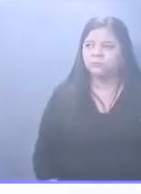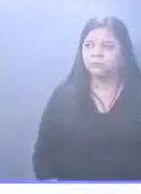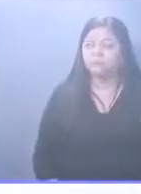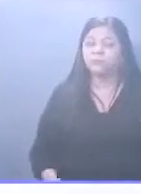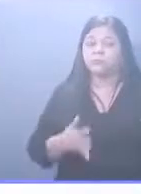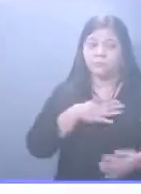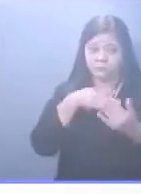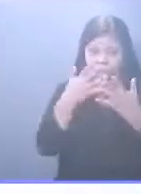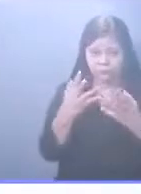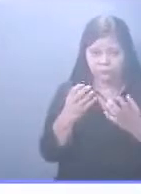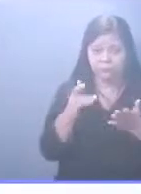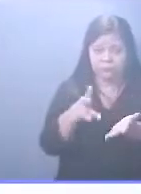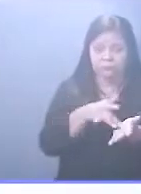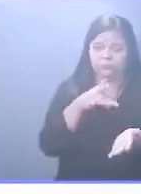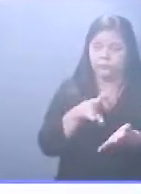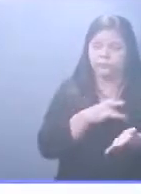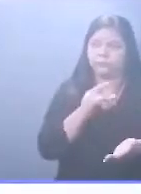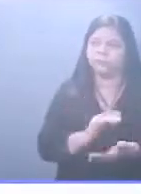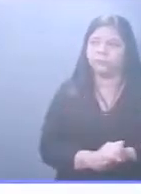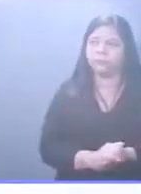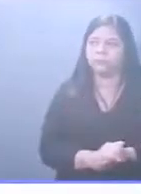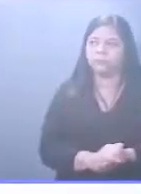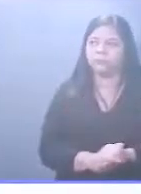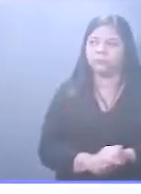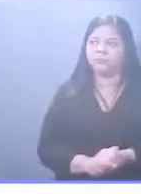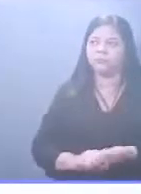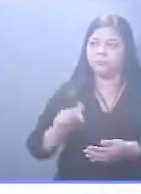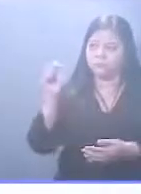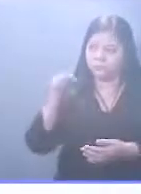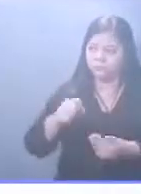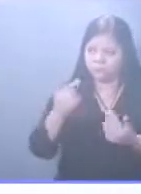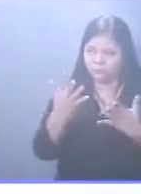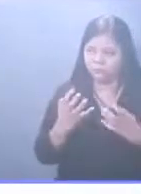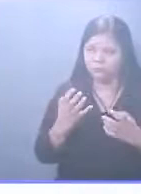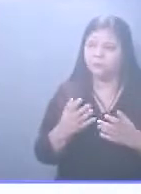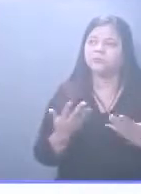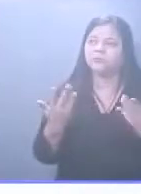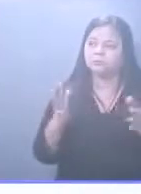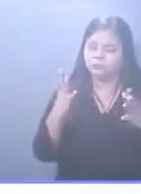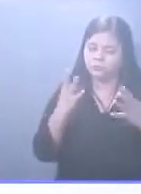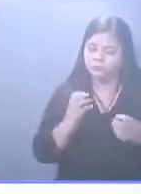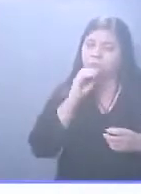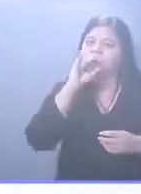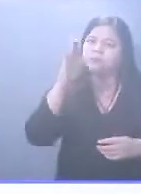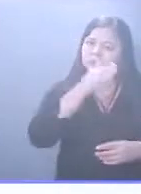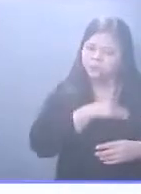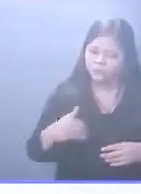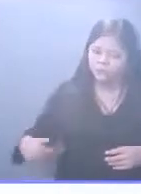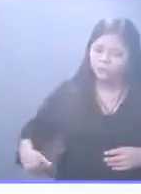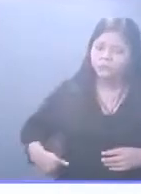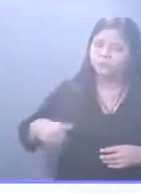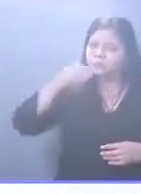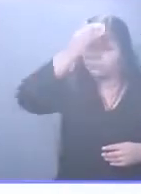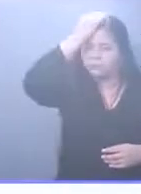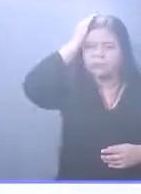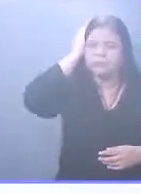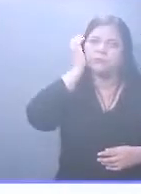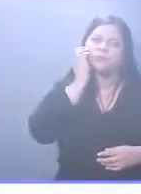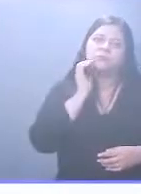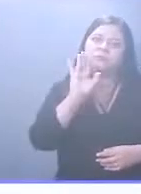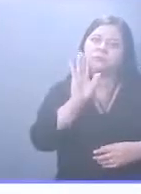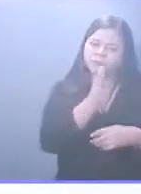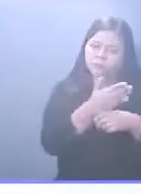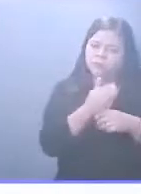Quiero aprovechar que tengo la palabra en este pleno legislativo para decirle al presidente y a su partido y